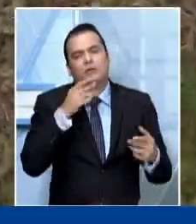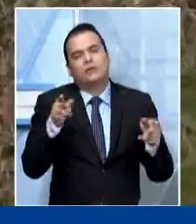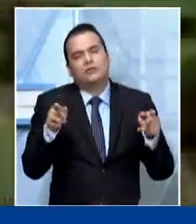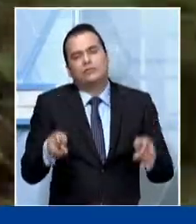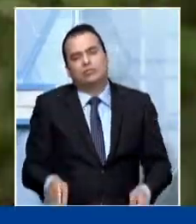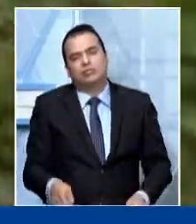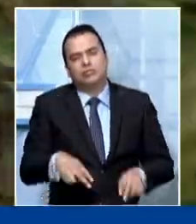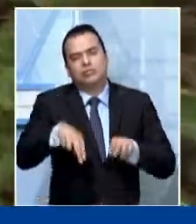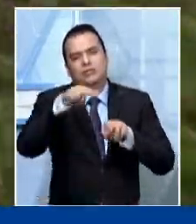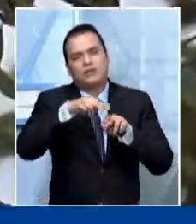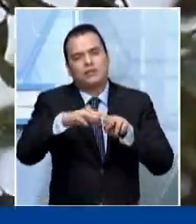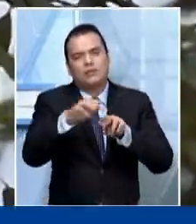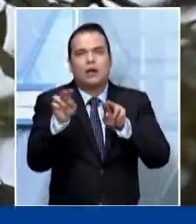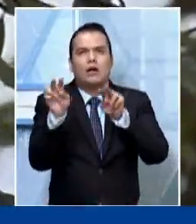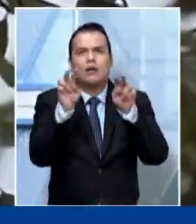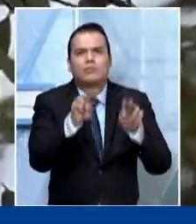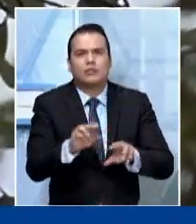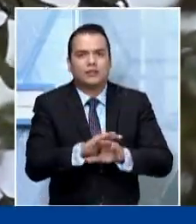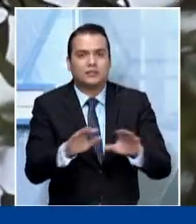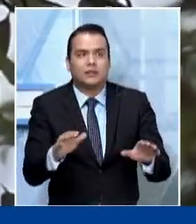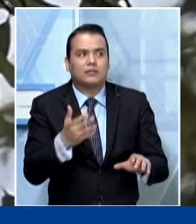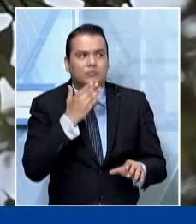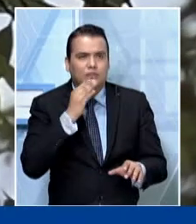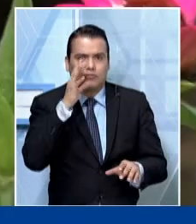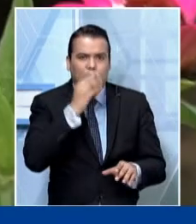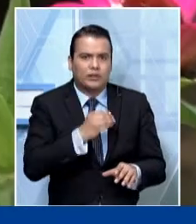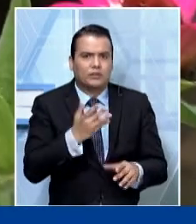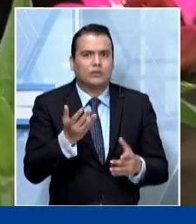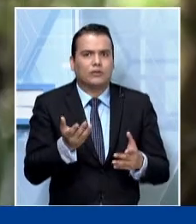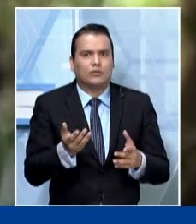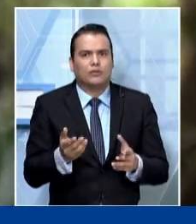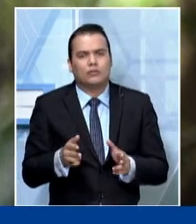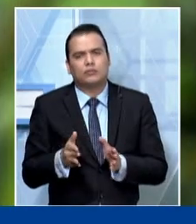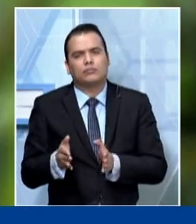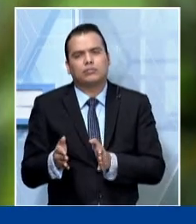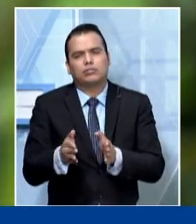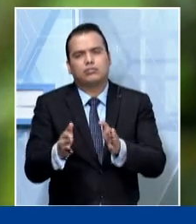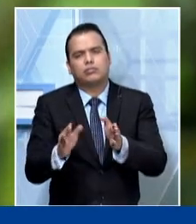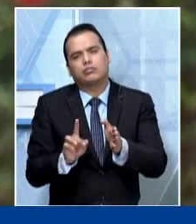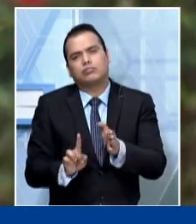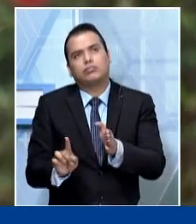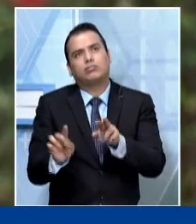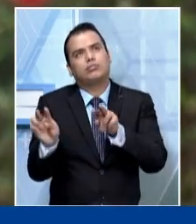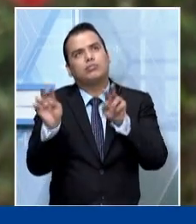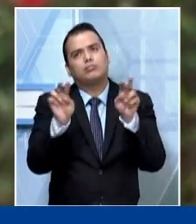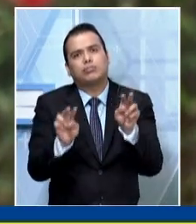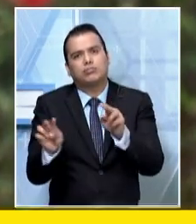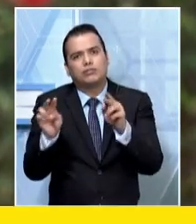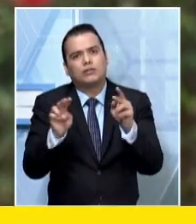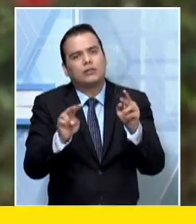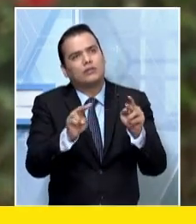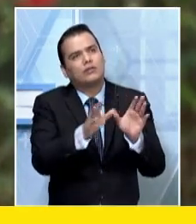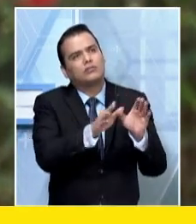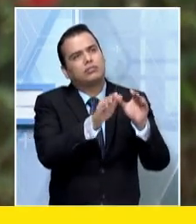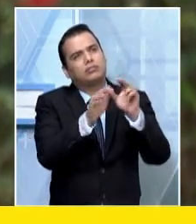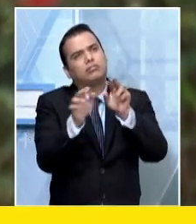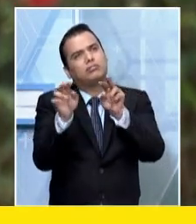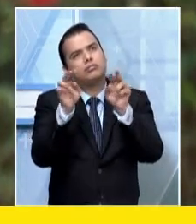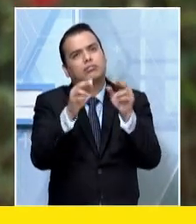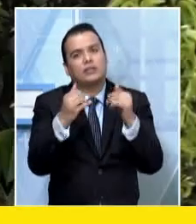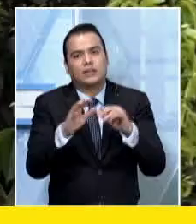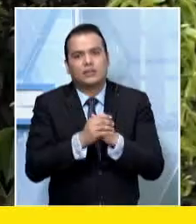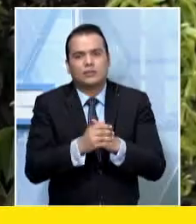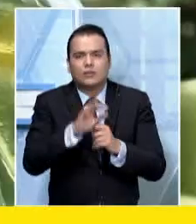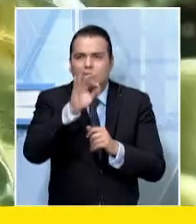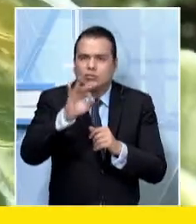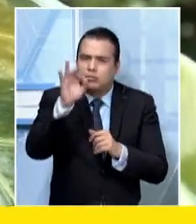hay recorridos, hay senderismo, hay también avistamiento de aves, apicultura, también hay en abejas. Tenemos lo